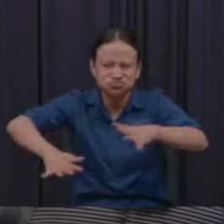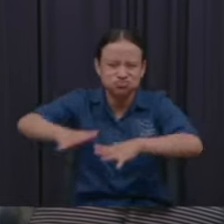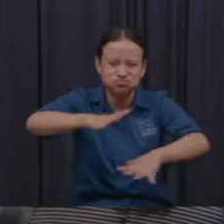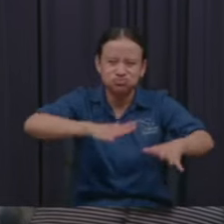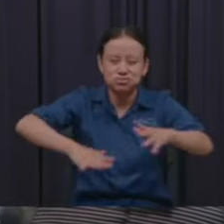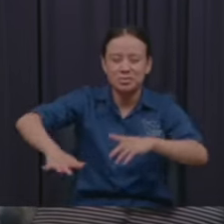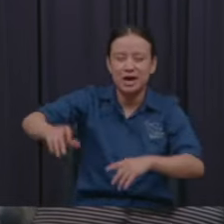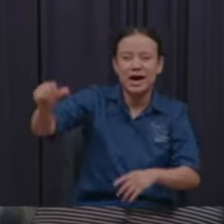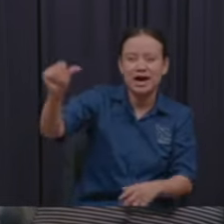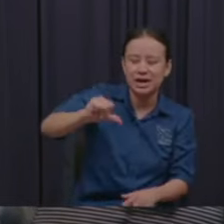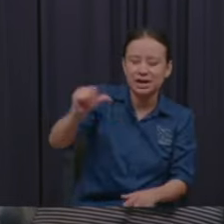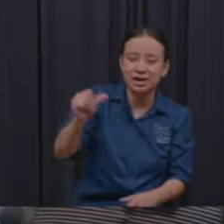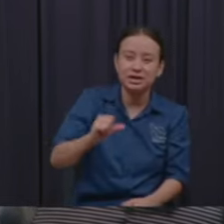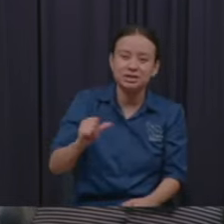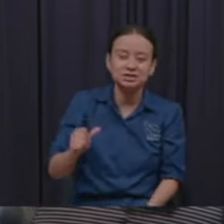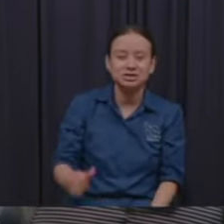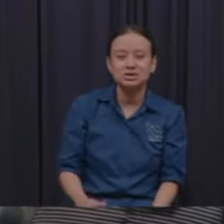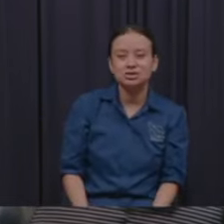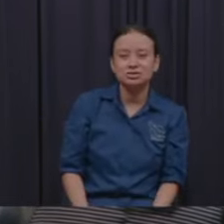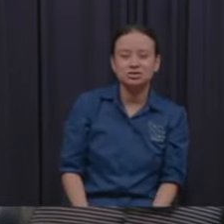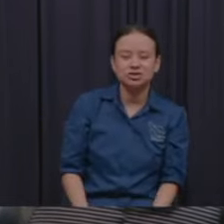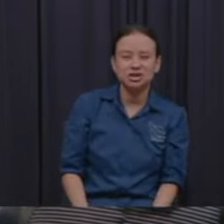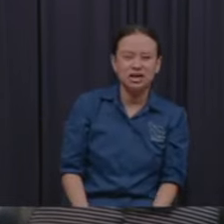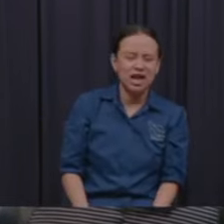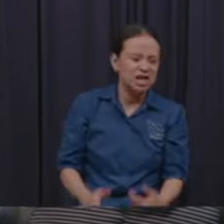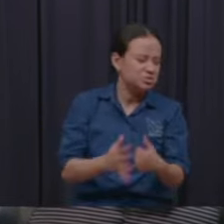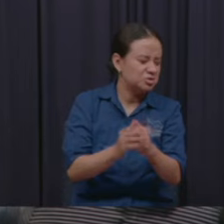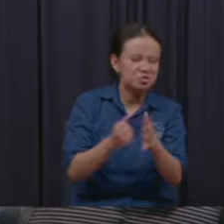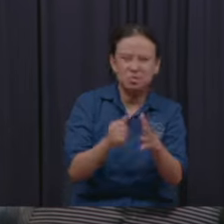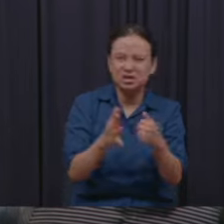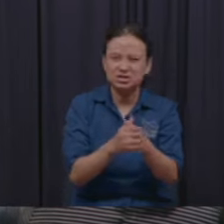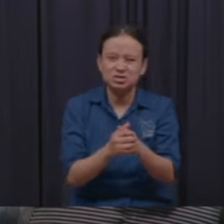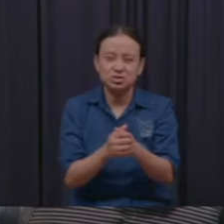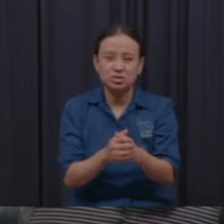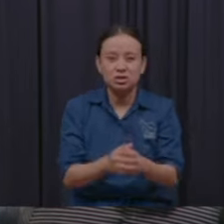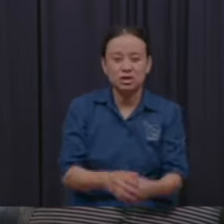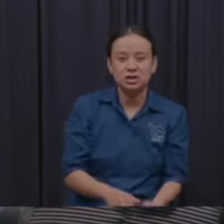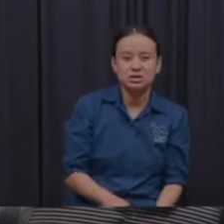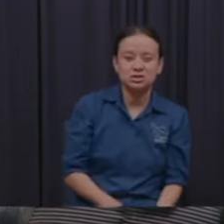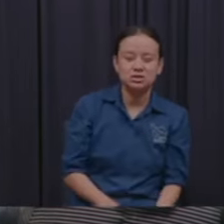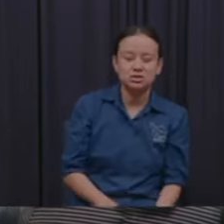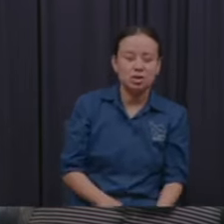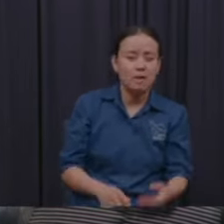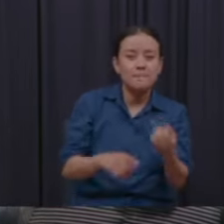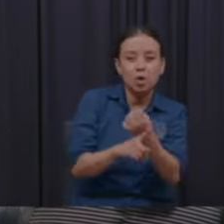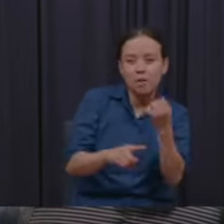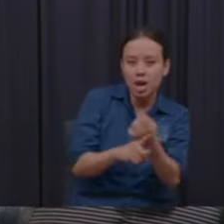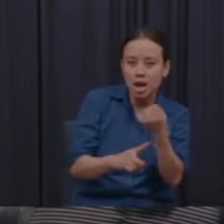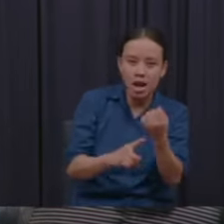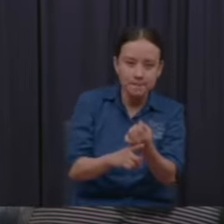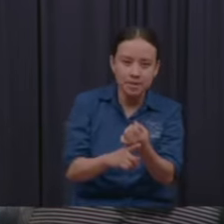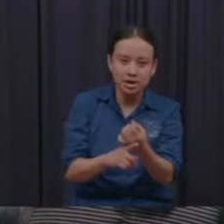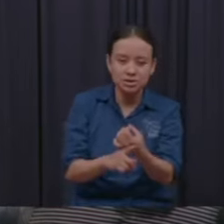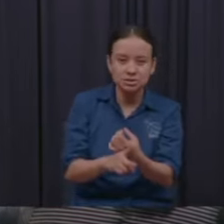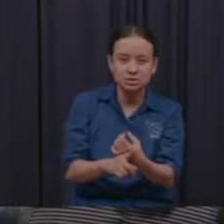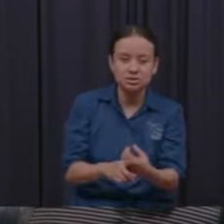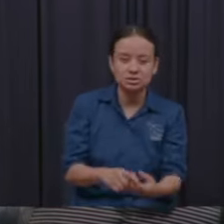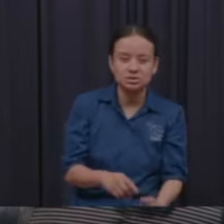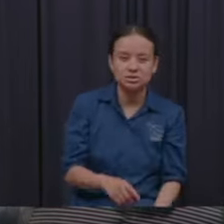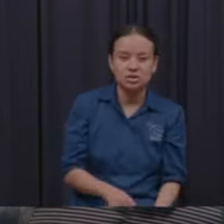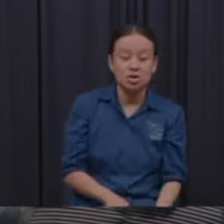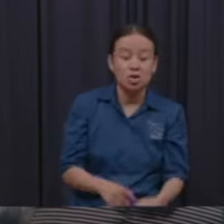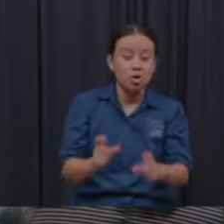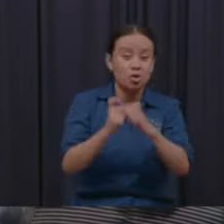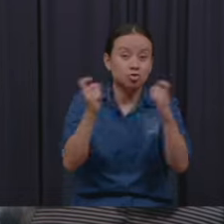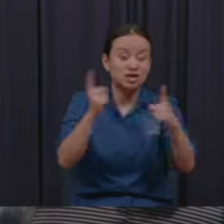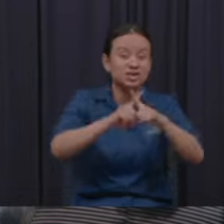familia, entiéndase, hermano amado, las cosas empiezan a moverse solas, empiezan a ocurrir cosas diferentes